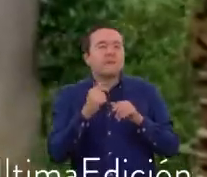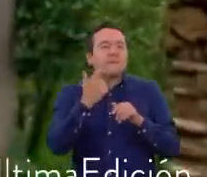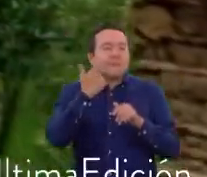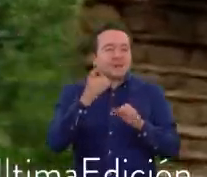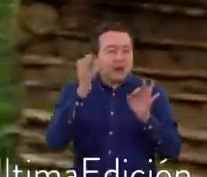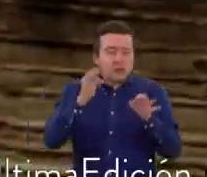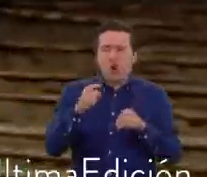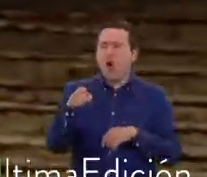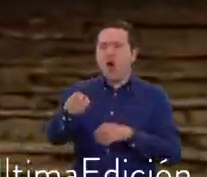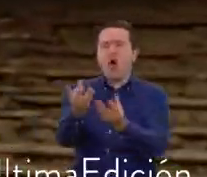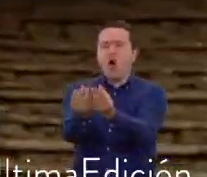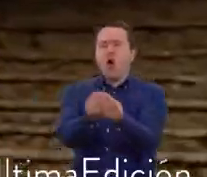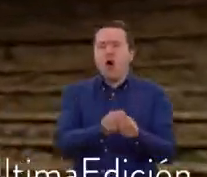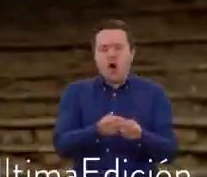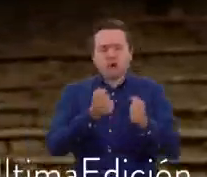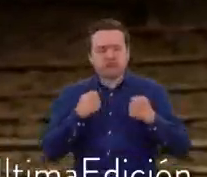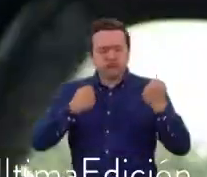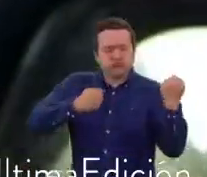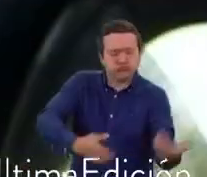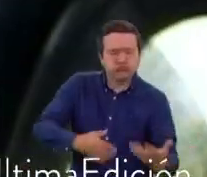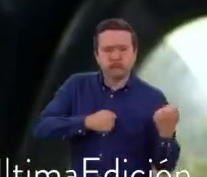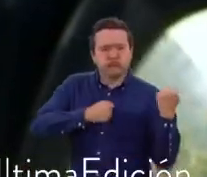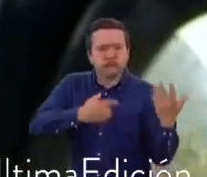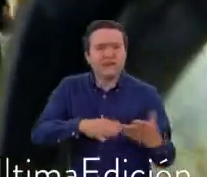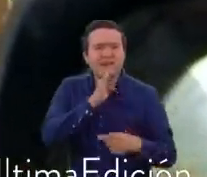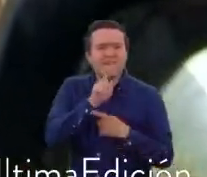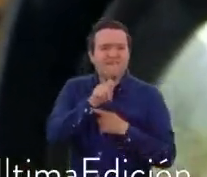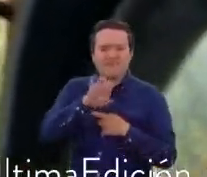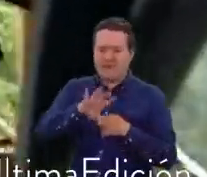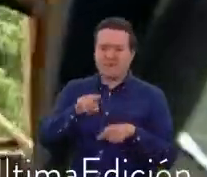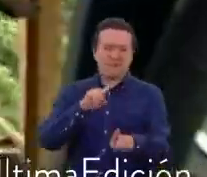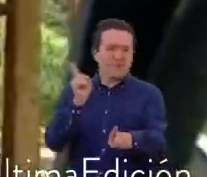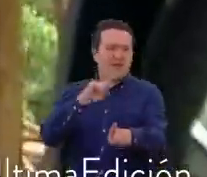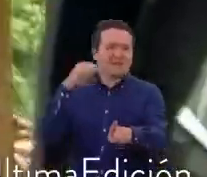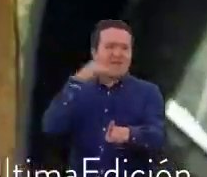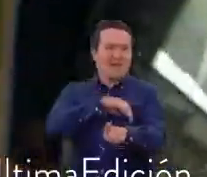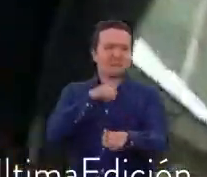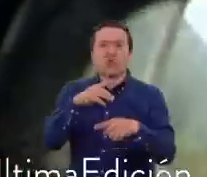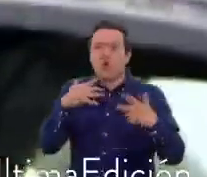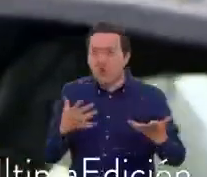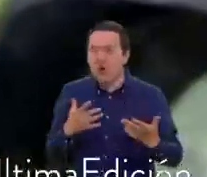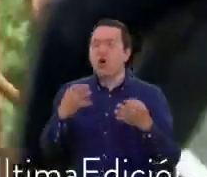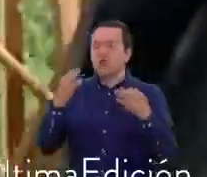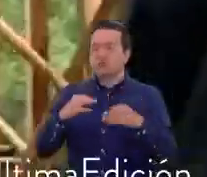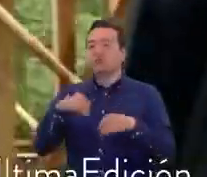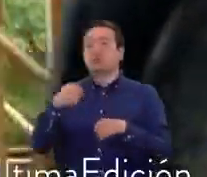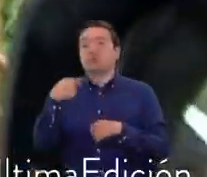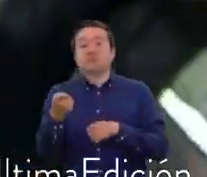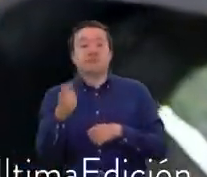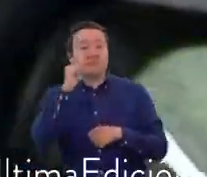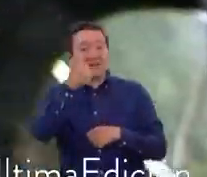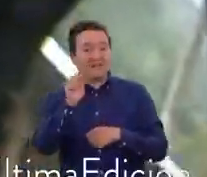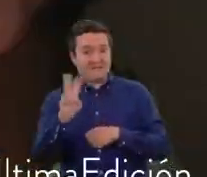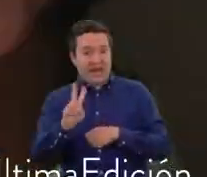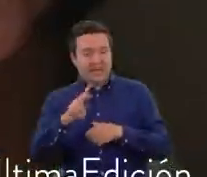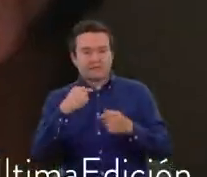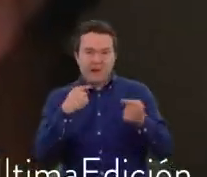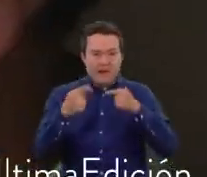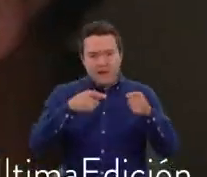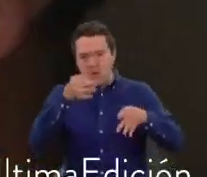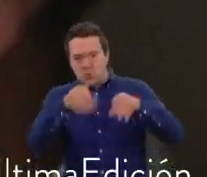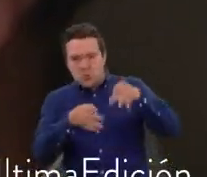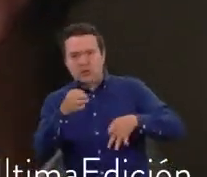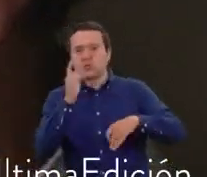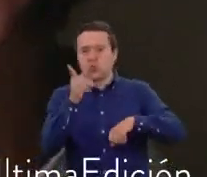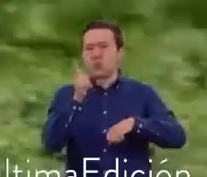espera que este viernes se reanude la audiencia preparatoria del juicio contra el ex comisionado en donde es señalado por su presunta responsabilidad en la falsa